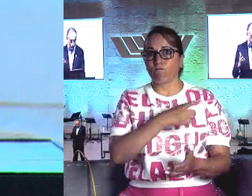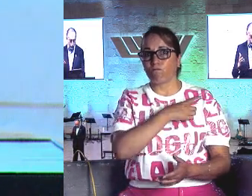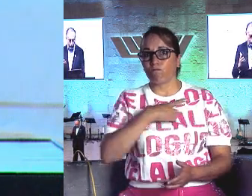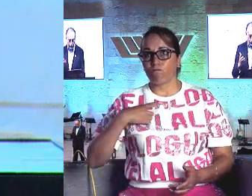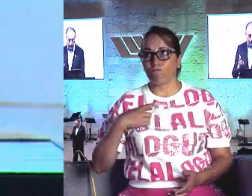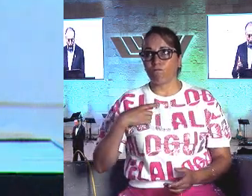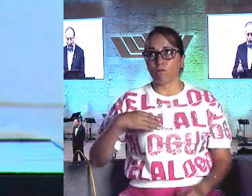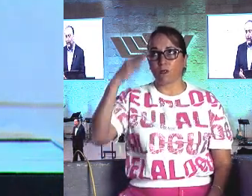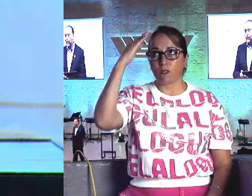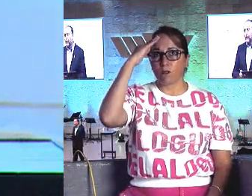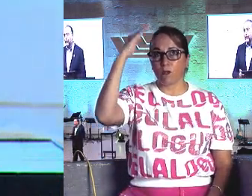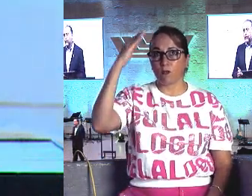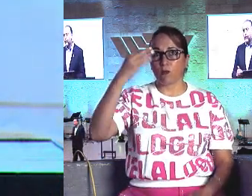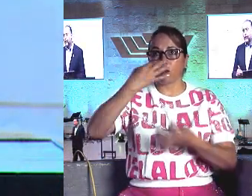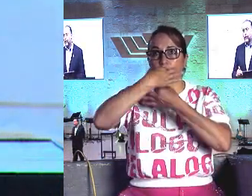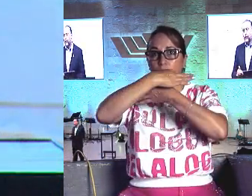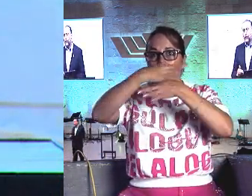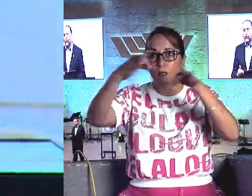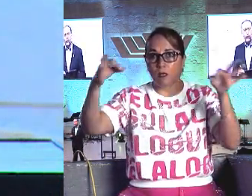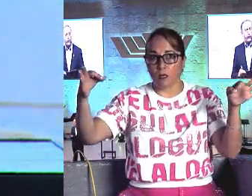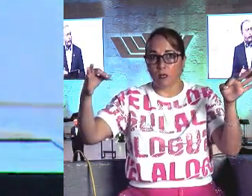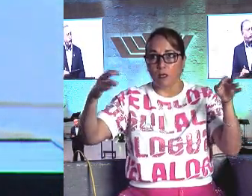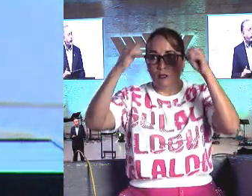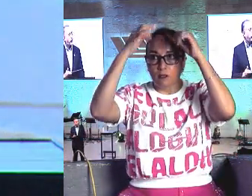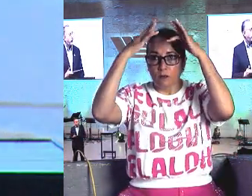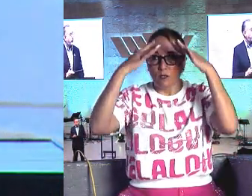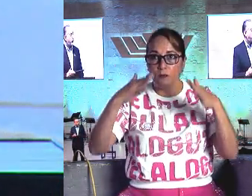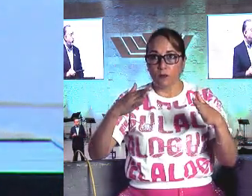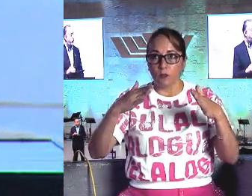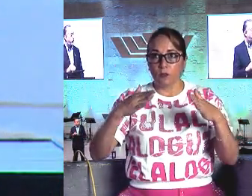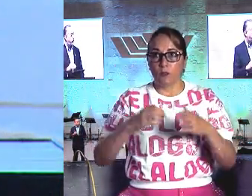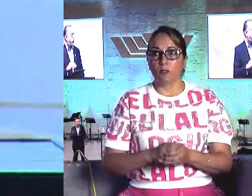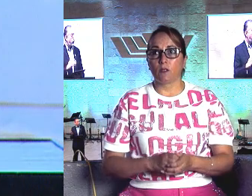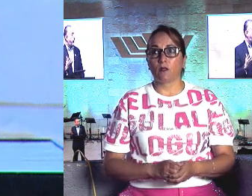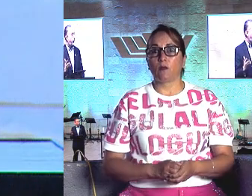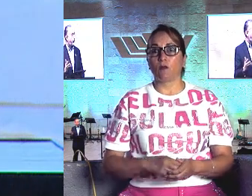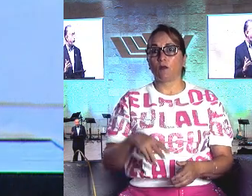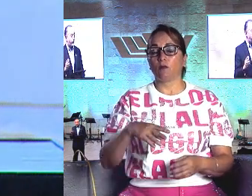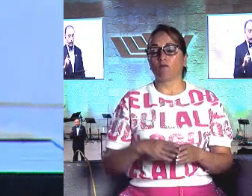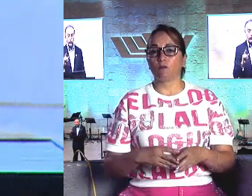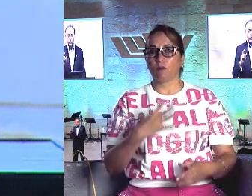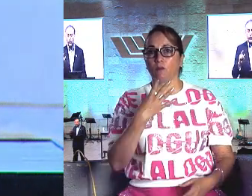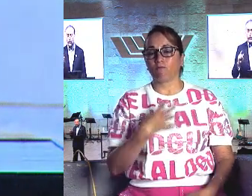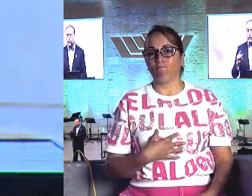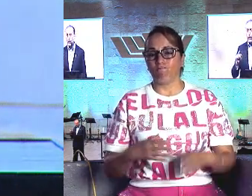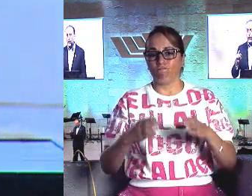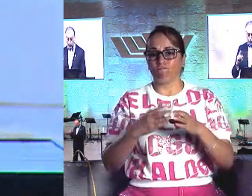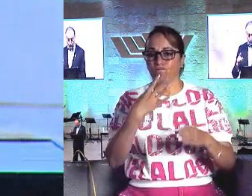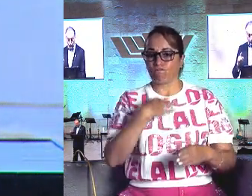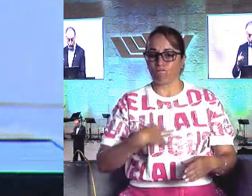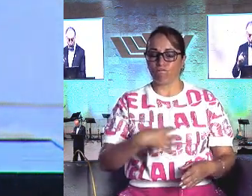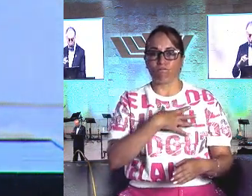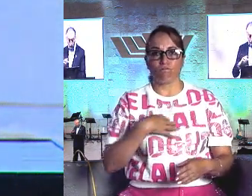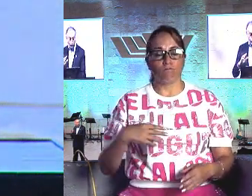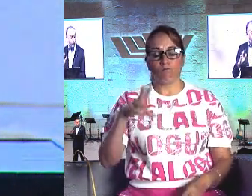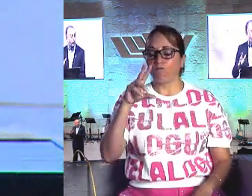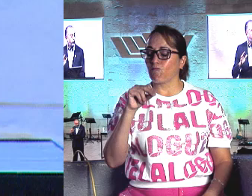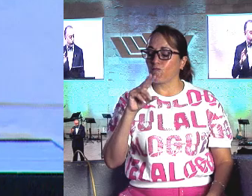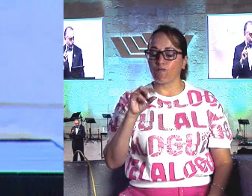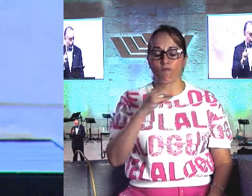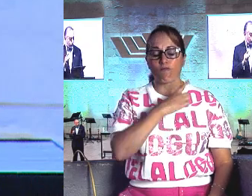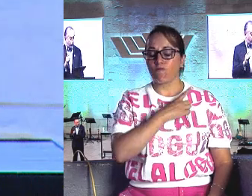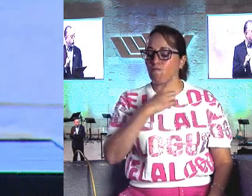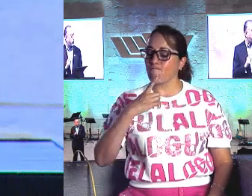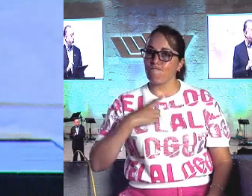nos declara en Deuteronomio 28, es no pedir prestado. Al contrario, que nosotros podamos